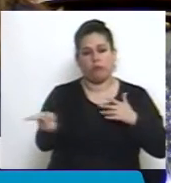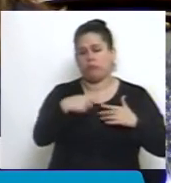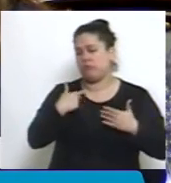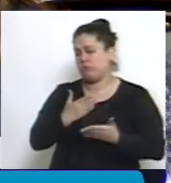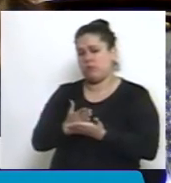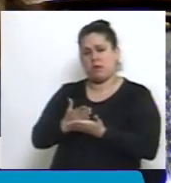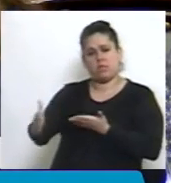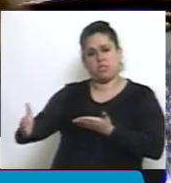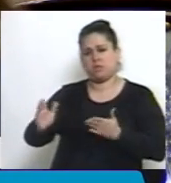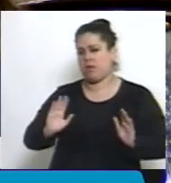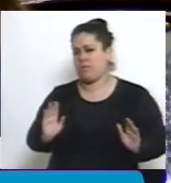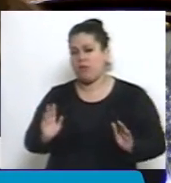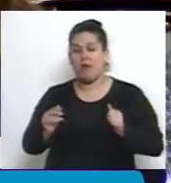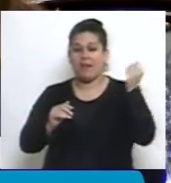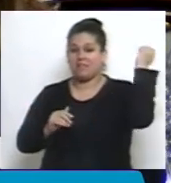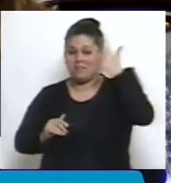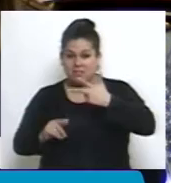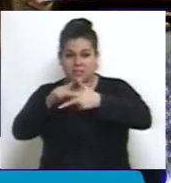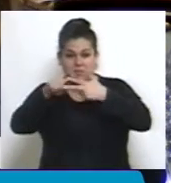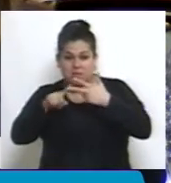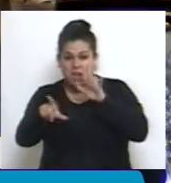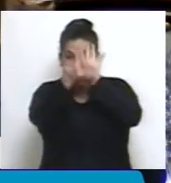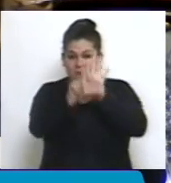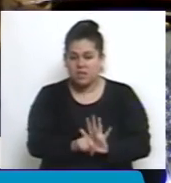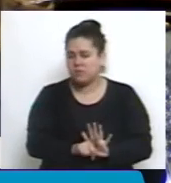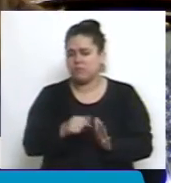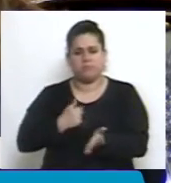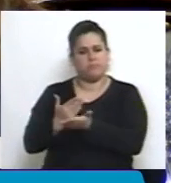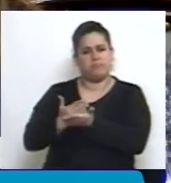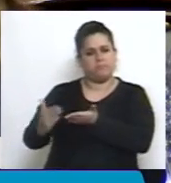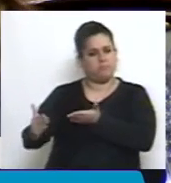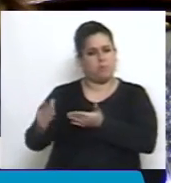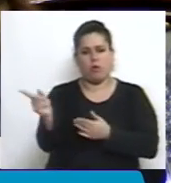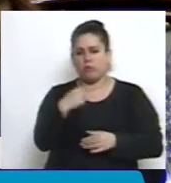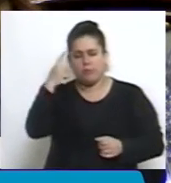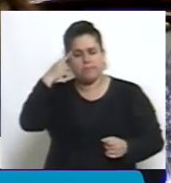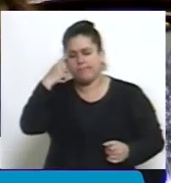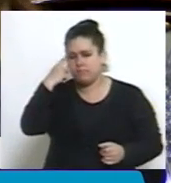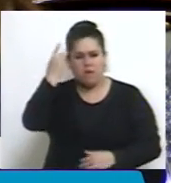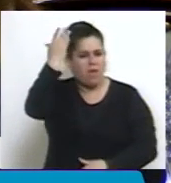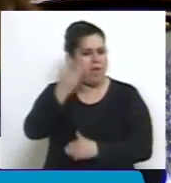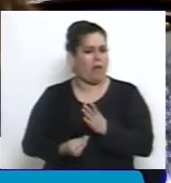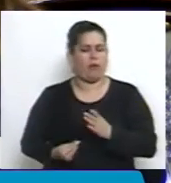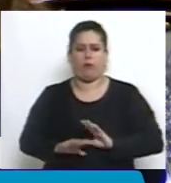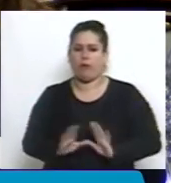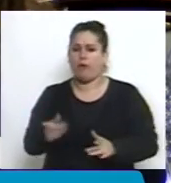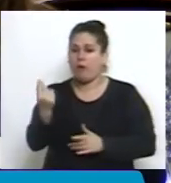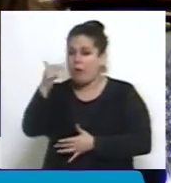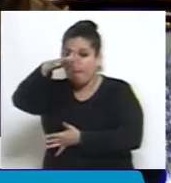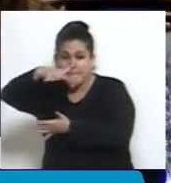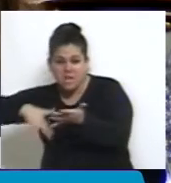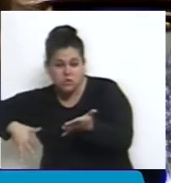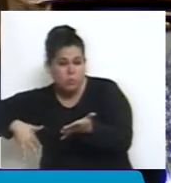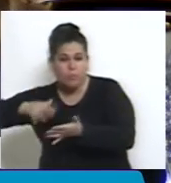rechazo a las 3 leyes. Creemos que es un error evaluar el presupuesto en